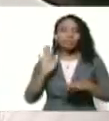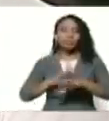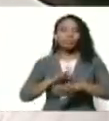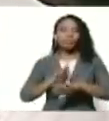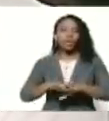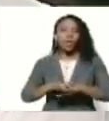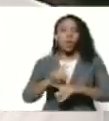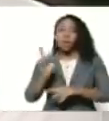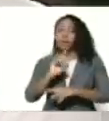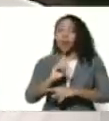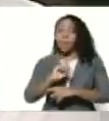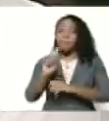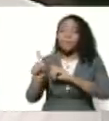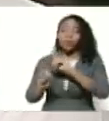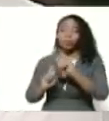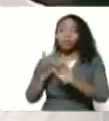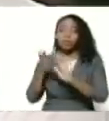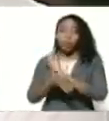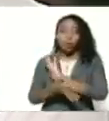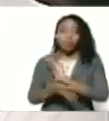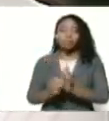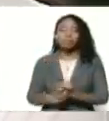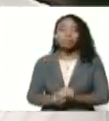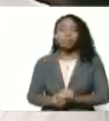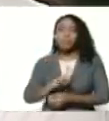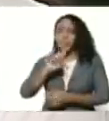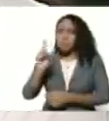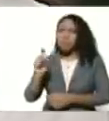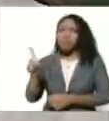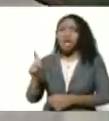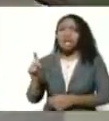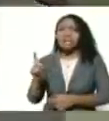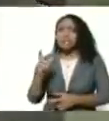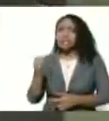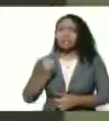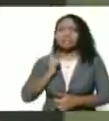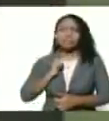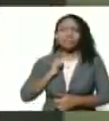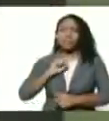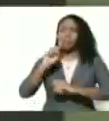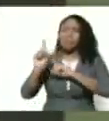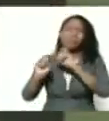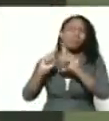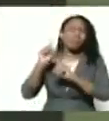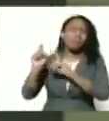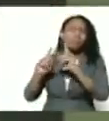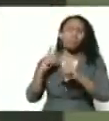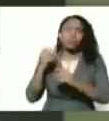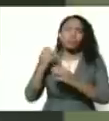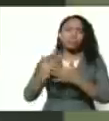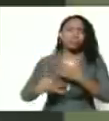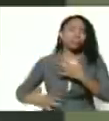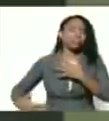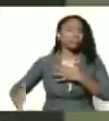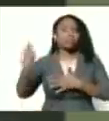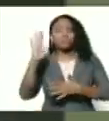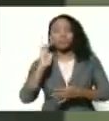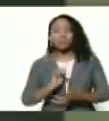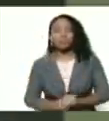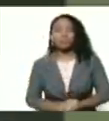preguntar, lo que no había que preguntar, preguntó lo que quiso, lo que no quiso, preguntó de todo y más allá.